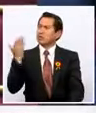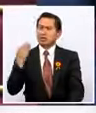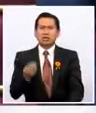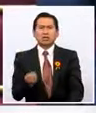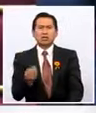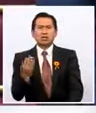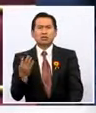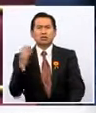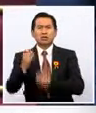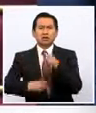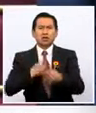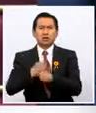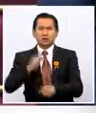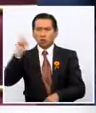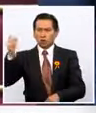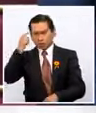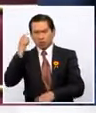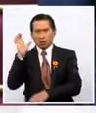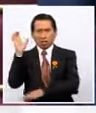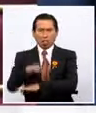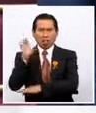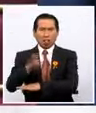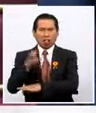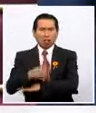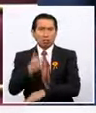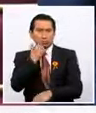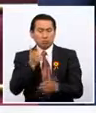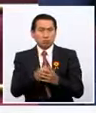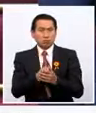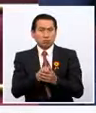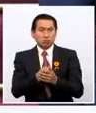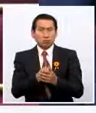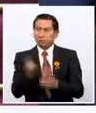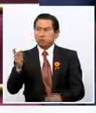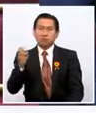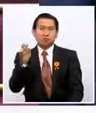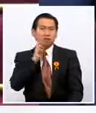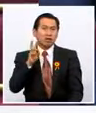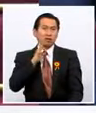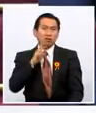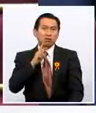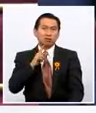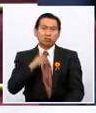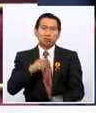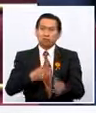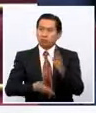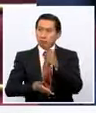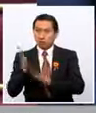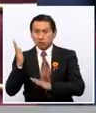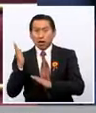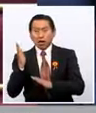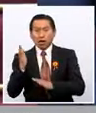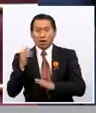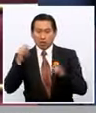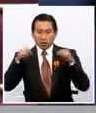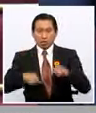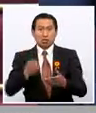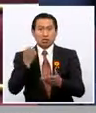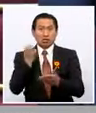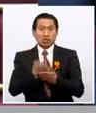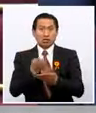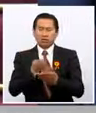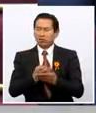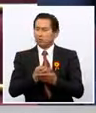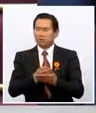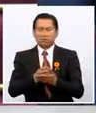de gobierno autoritario tras la salida de morales nos encontramos con una economía golpeada